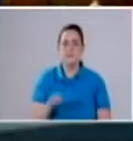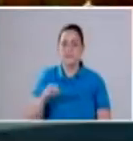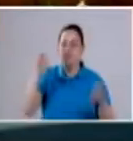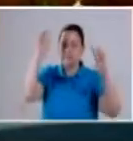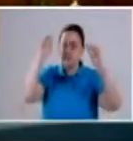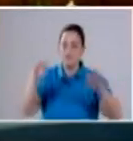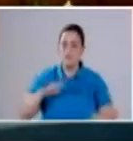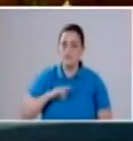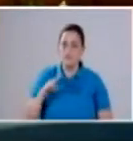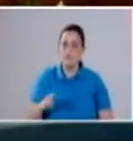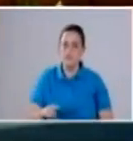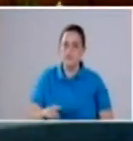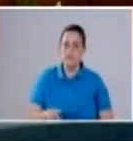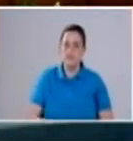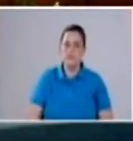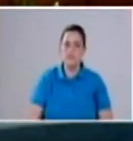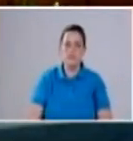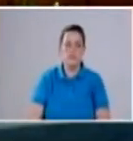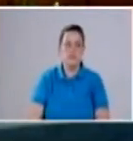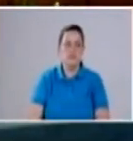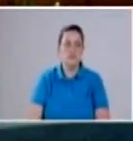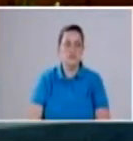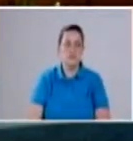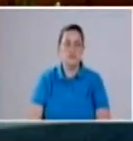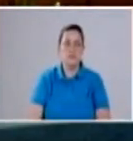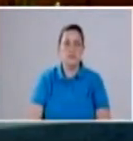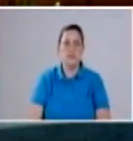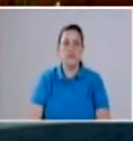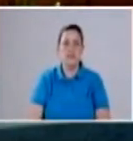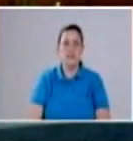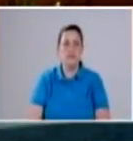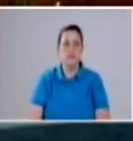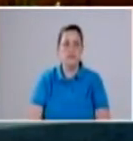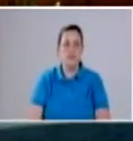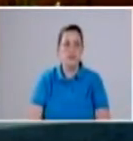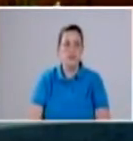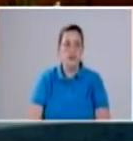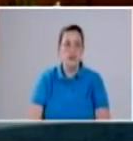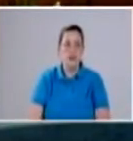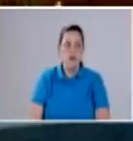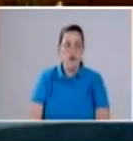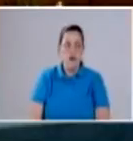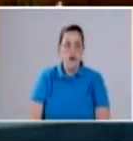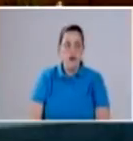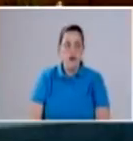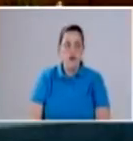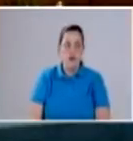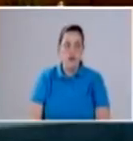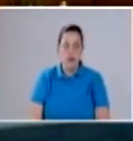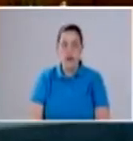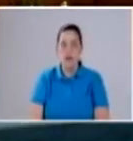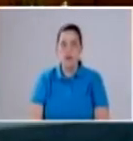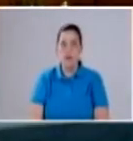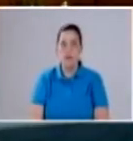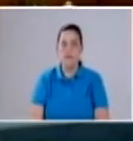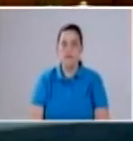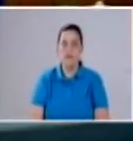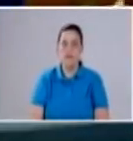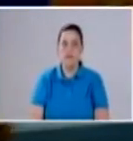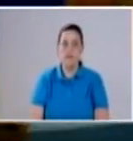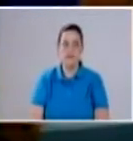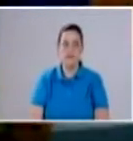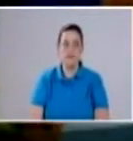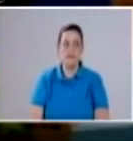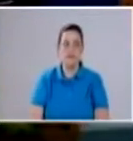comprometido, no involucrado, ¿verdad? ¿Se recuerda que hablamos de lo involucrado, la diferencia entre involucrado y comprometido? ¿Cuántos se recuerdan de